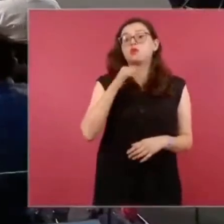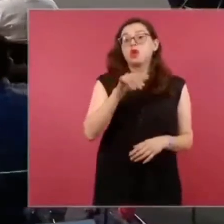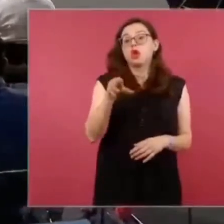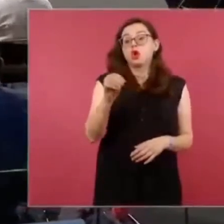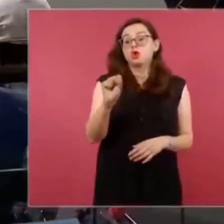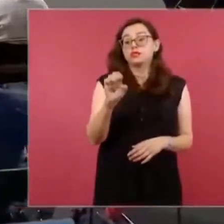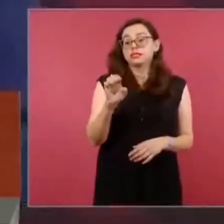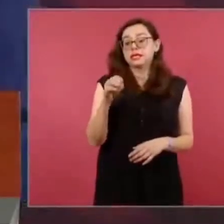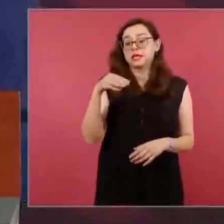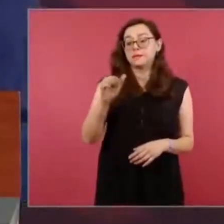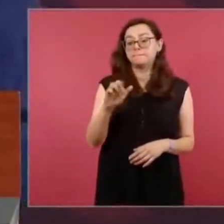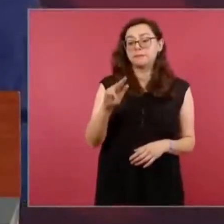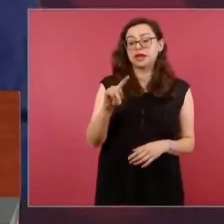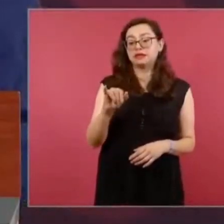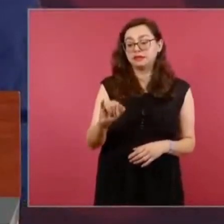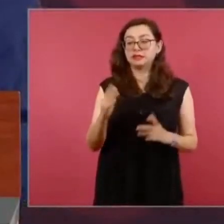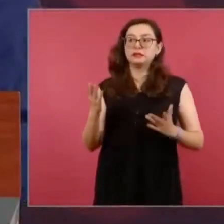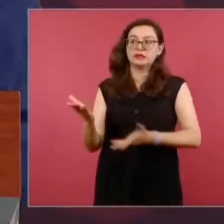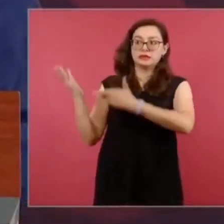Federalista.